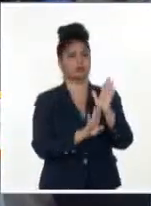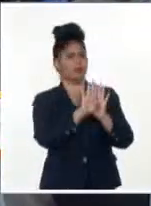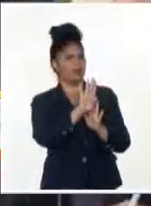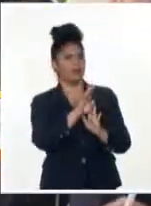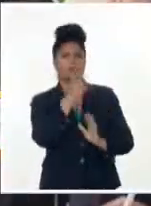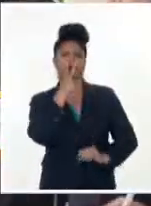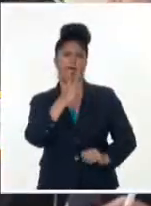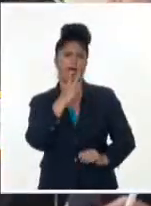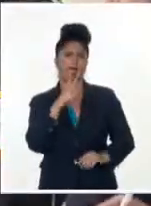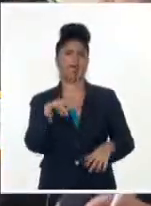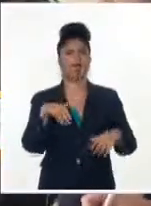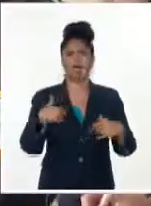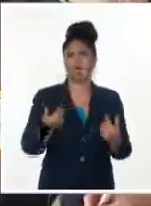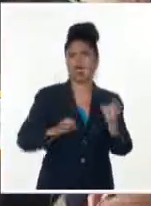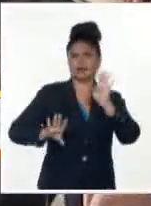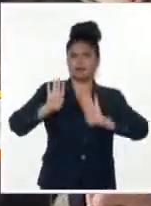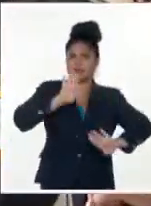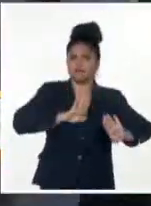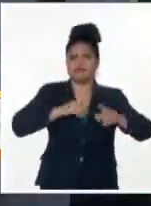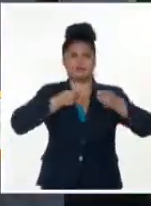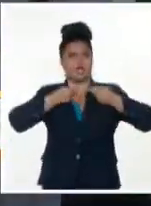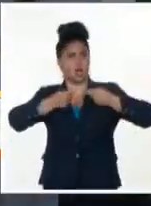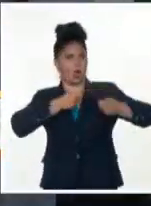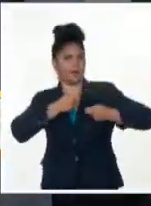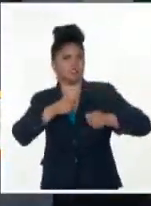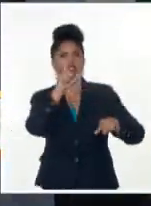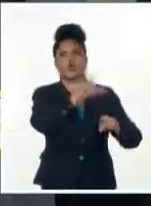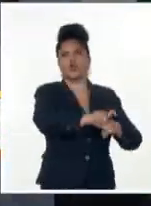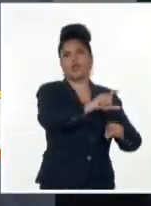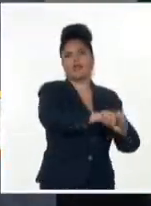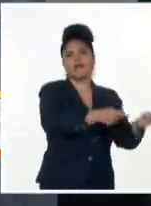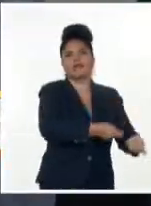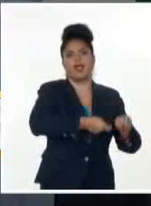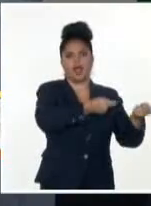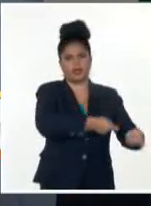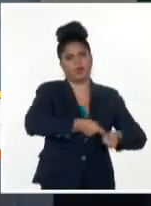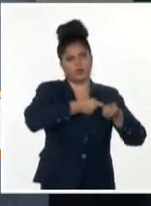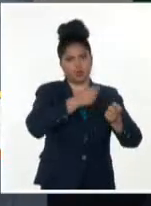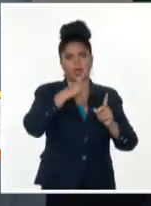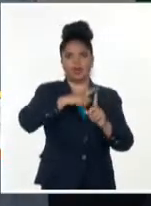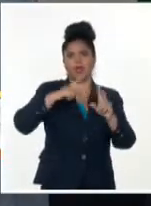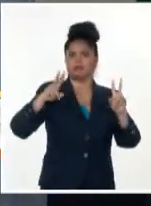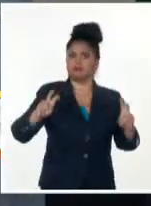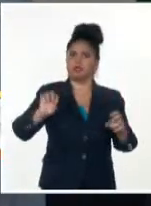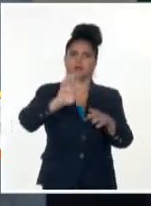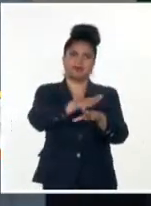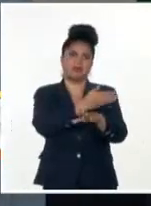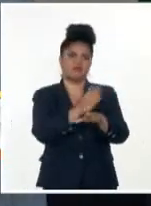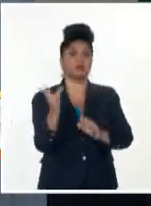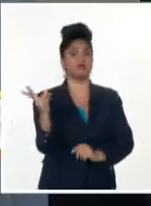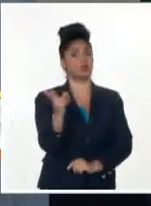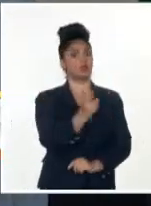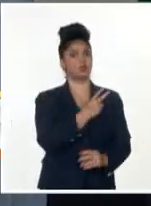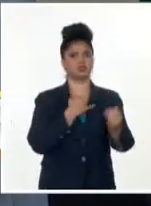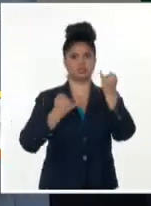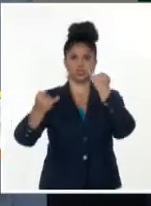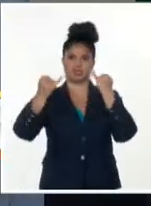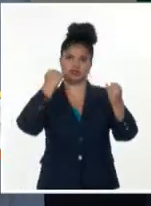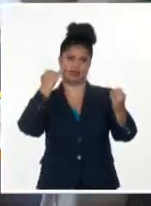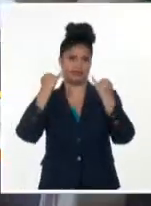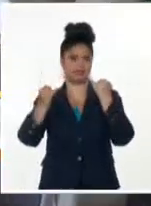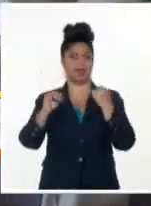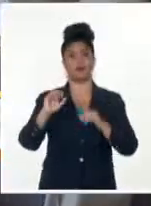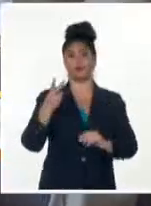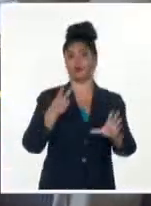de defensa, el comercio y la agricultura. Asimismo, Prensa Latina refiere que Lula y Modi conversaron sobre